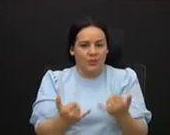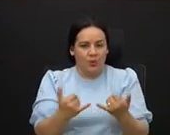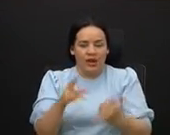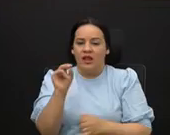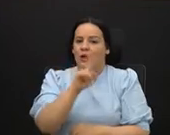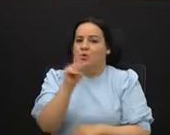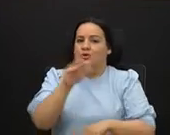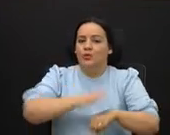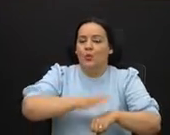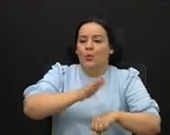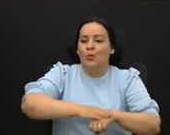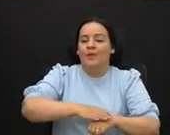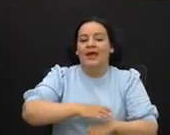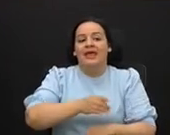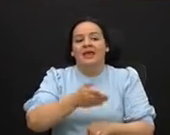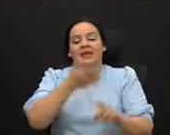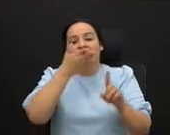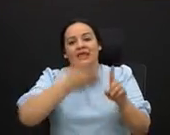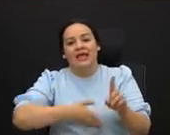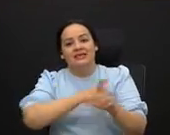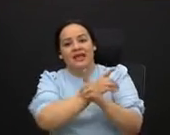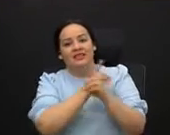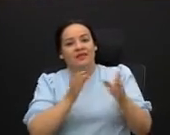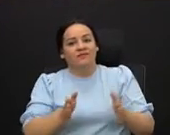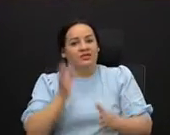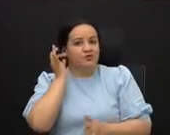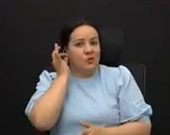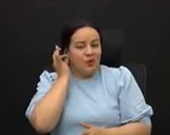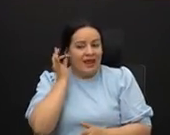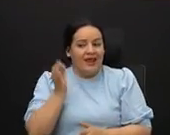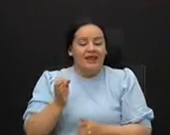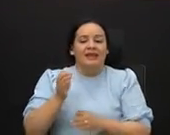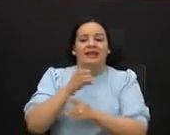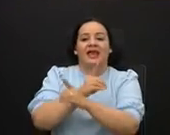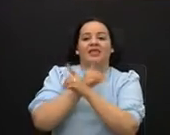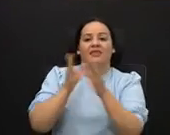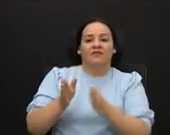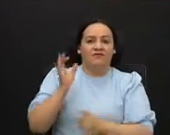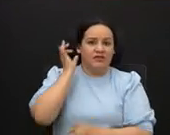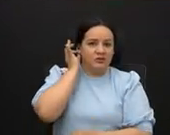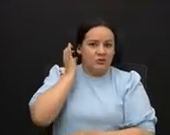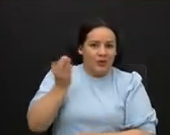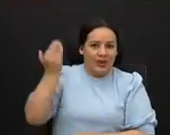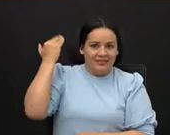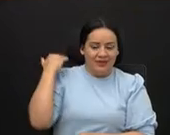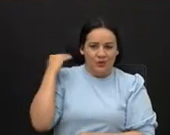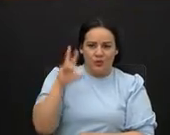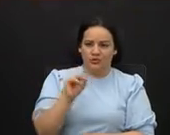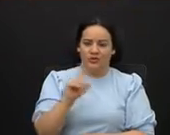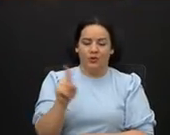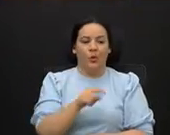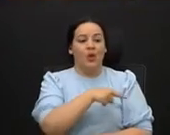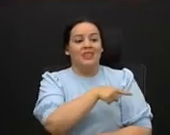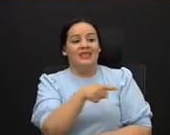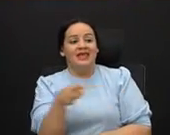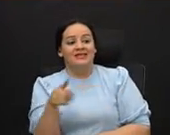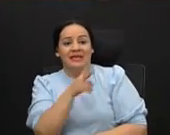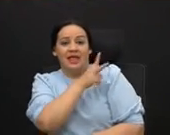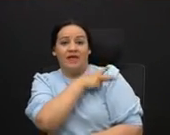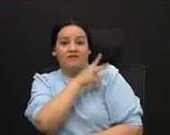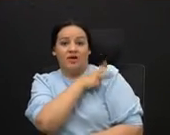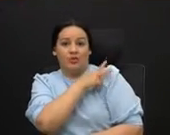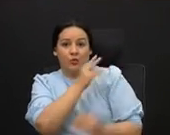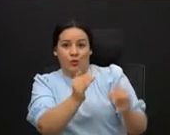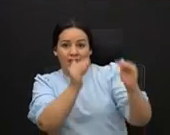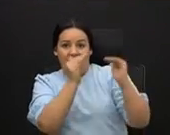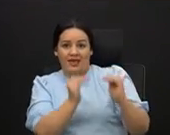son culpa ni de esta ni de la defensora anterior, sino de esas jefaturas, de esos mandos medios